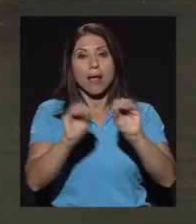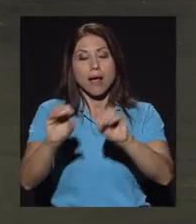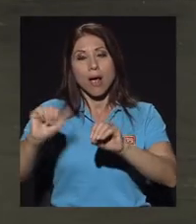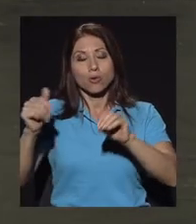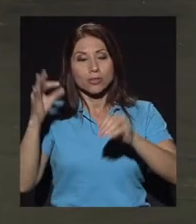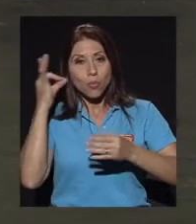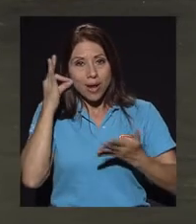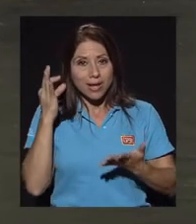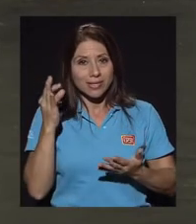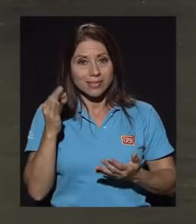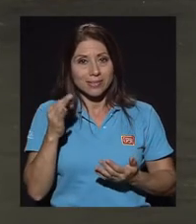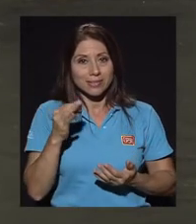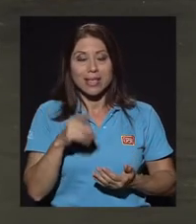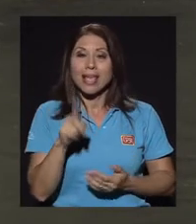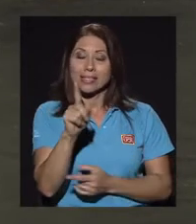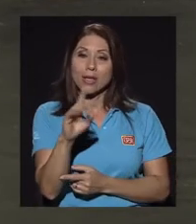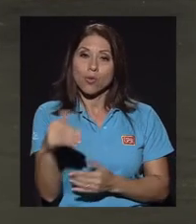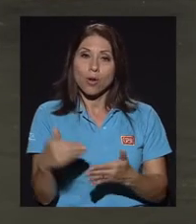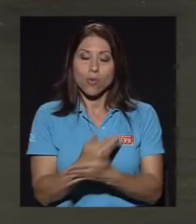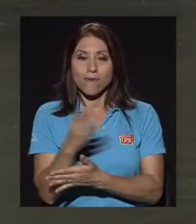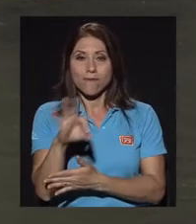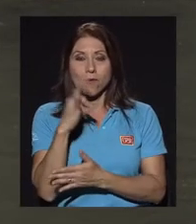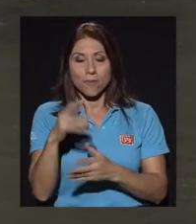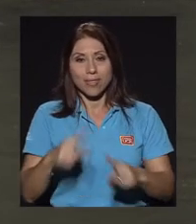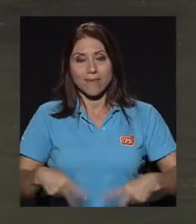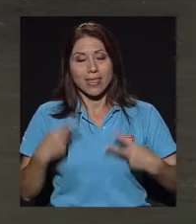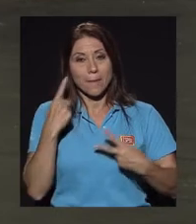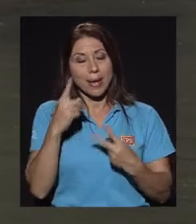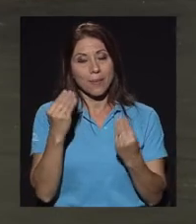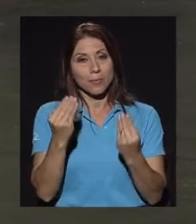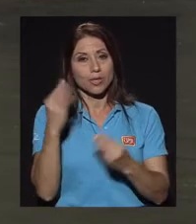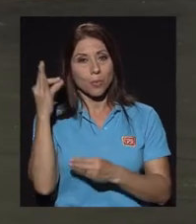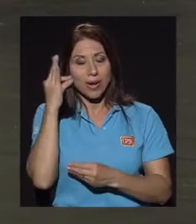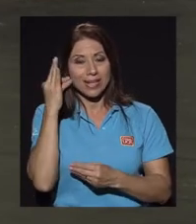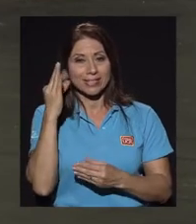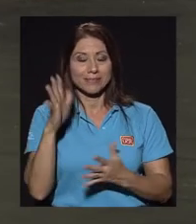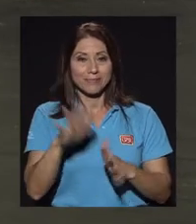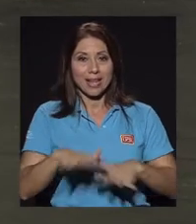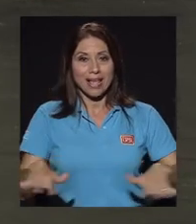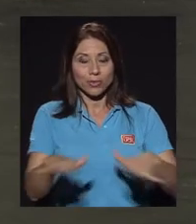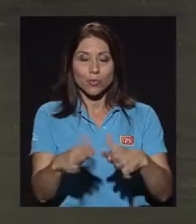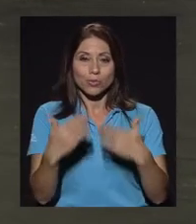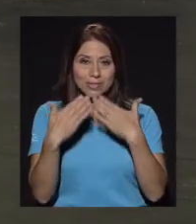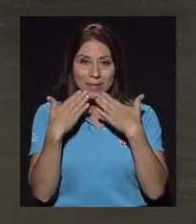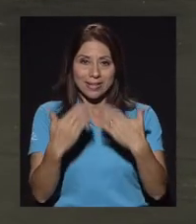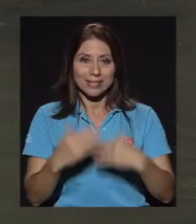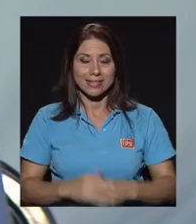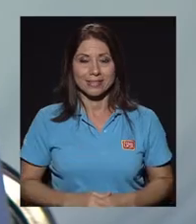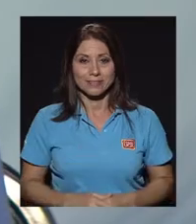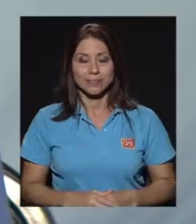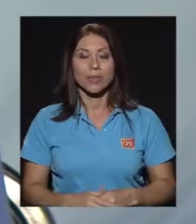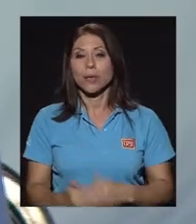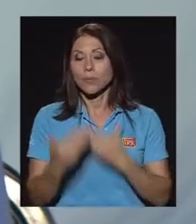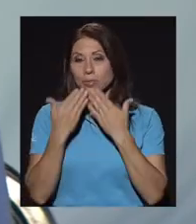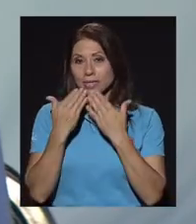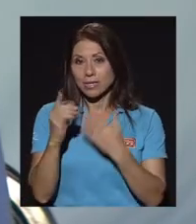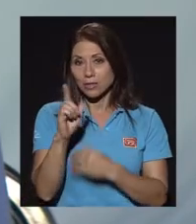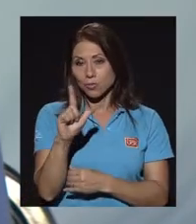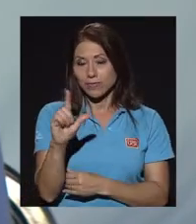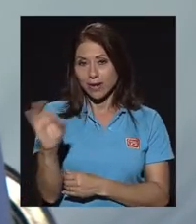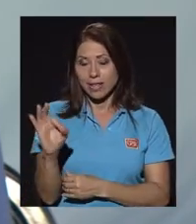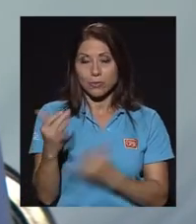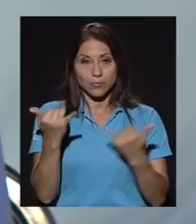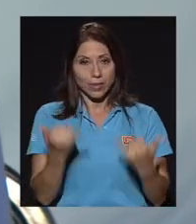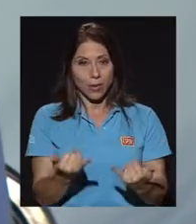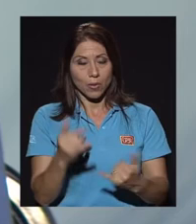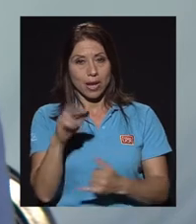y pues se conviertan en nuevos medios de vida para muchas de las mujeres del cantón. Muchísimas gracias. Muchas gracias, don Luis Fernando.